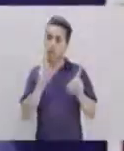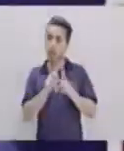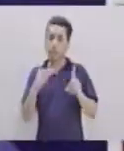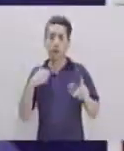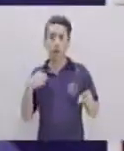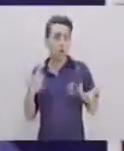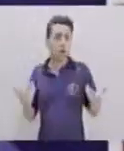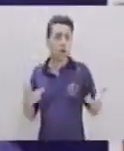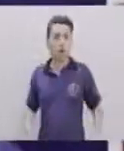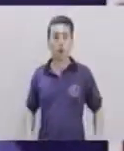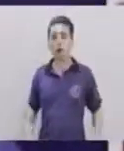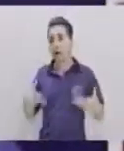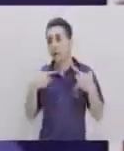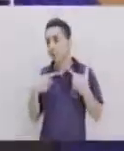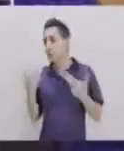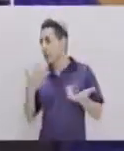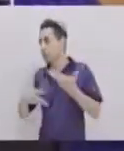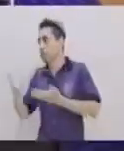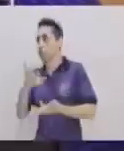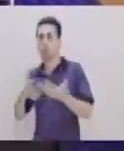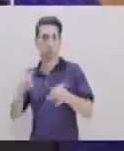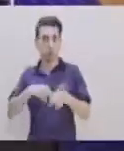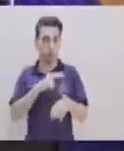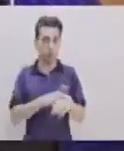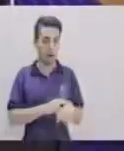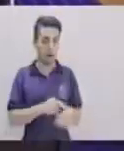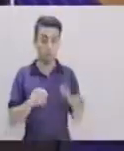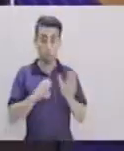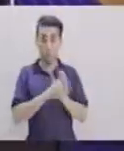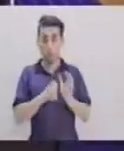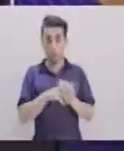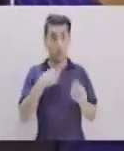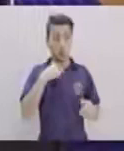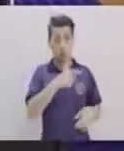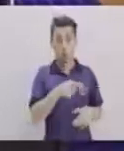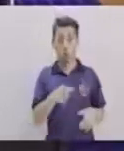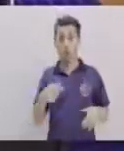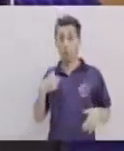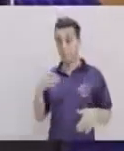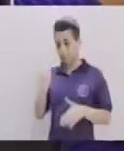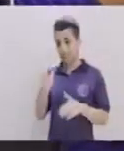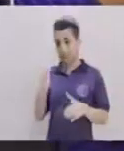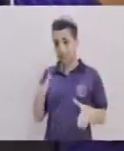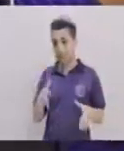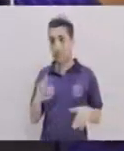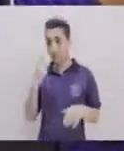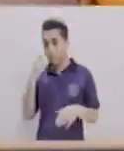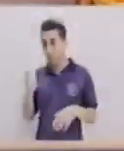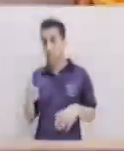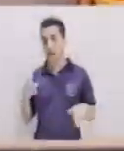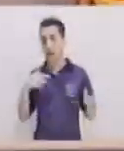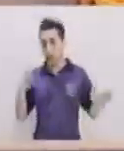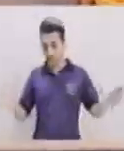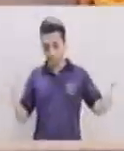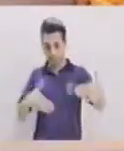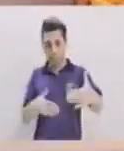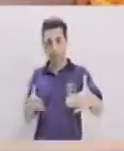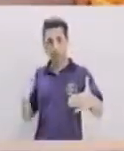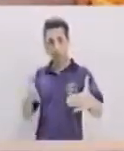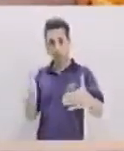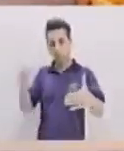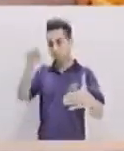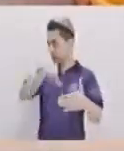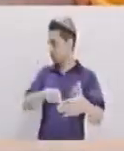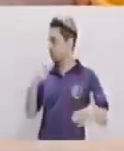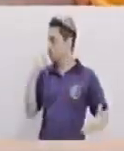tenemos peces en casa, tenemos una pecera, quisiéramos saber cuántos litros puede caber en esta pecera.